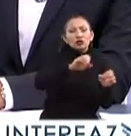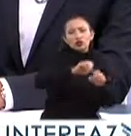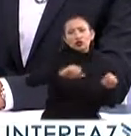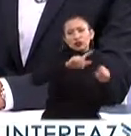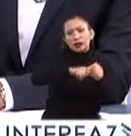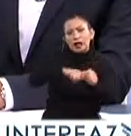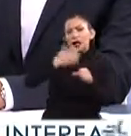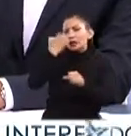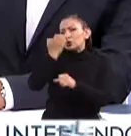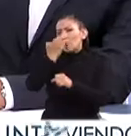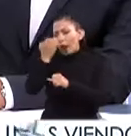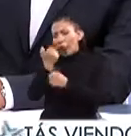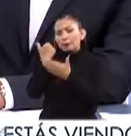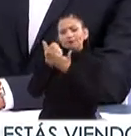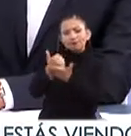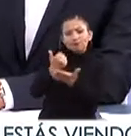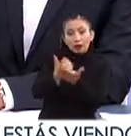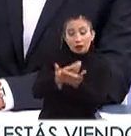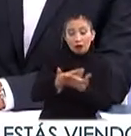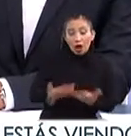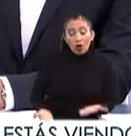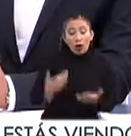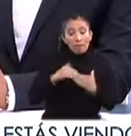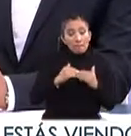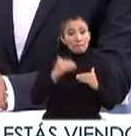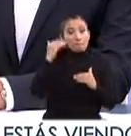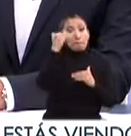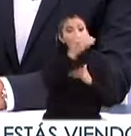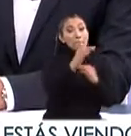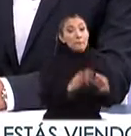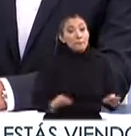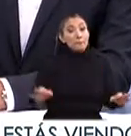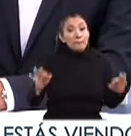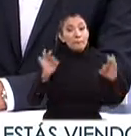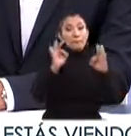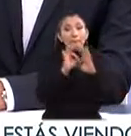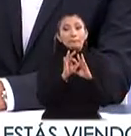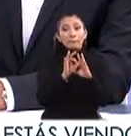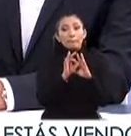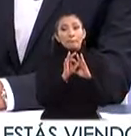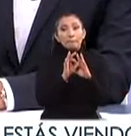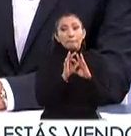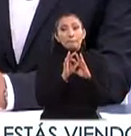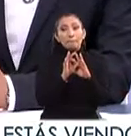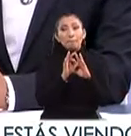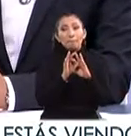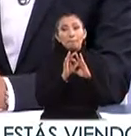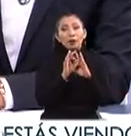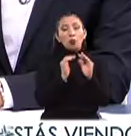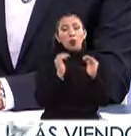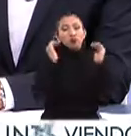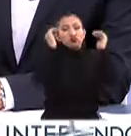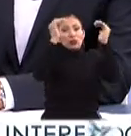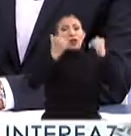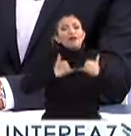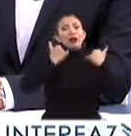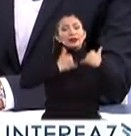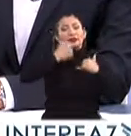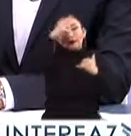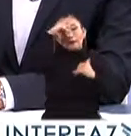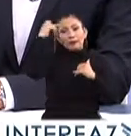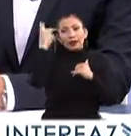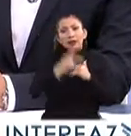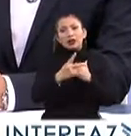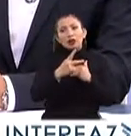lo académico y ahora pues dar este paso tan importante que te pone en una élite de jóvenes